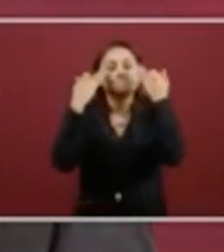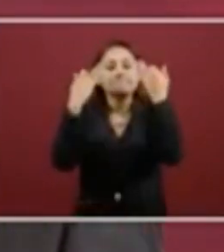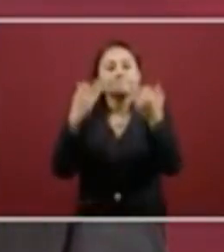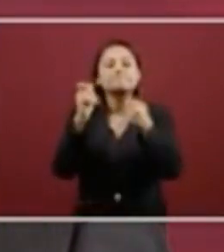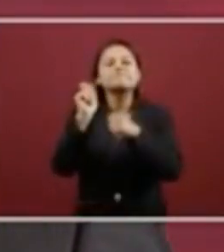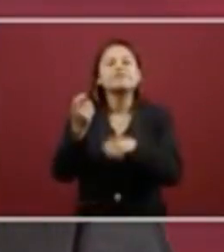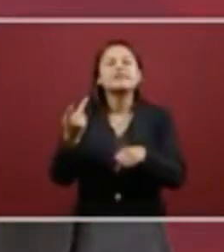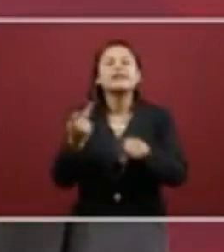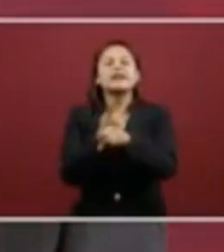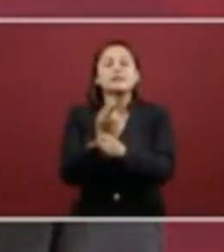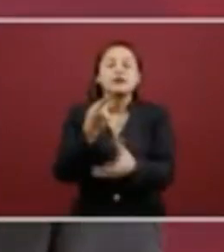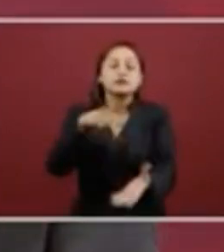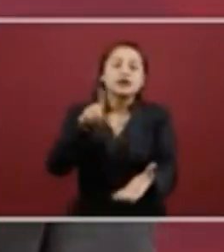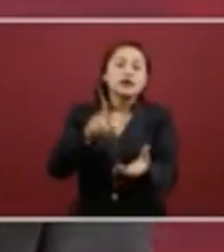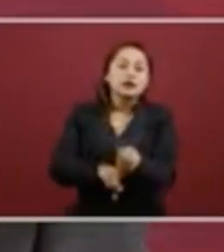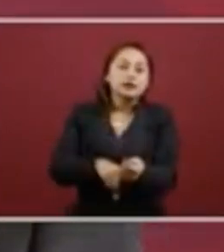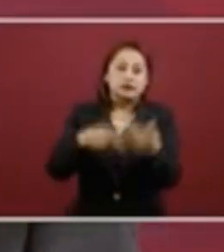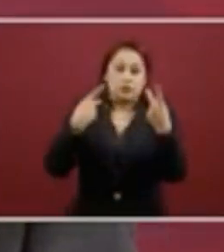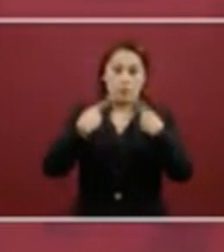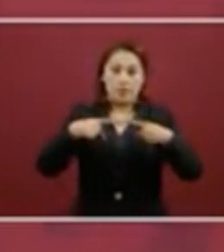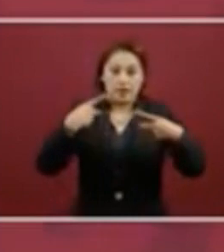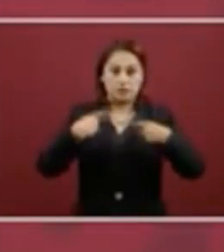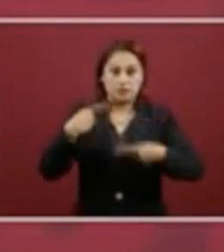tratando, no sé si ya,